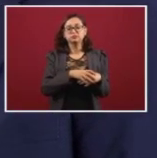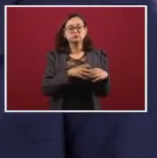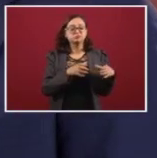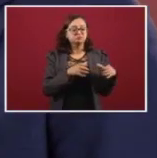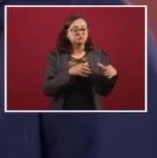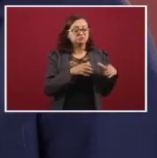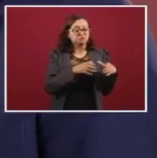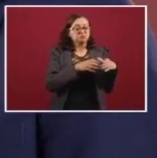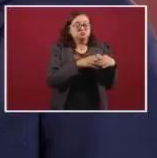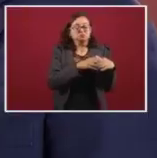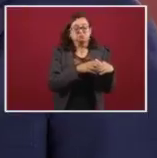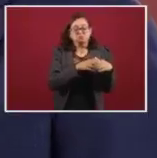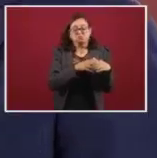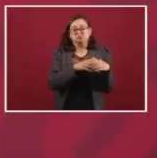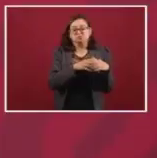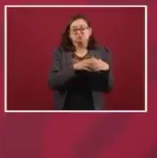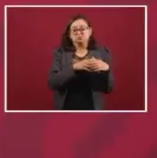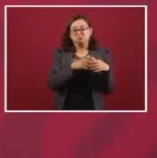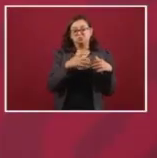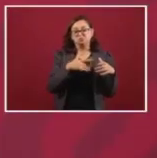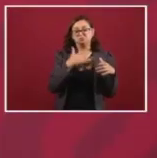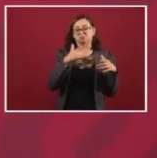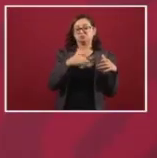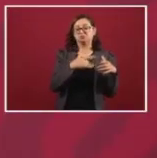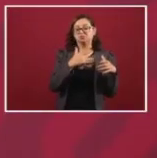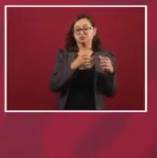progresistas, dicen crecimiento